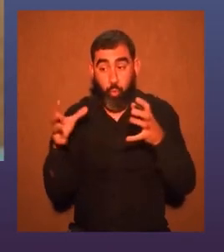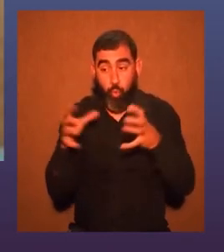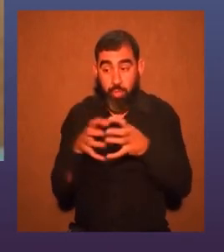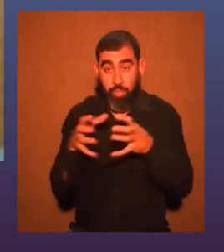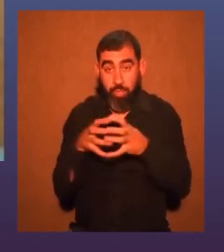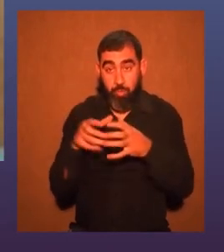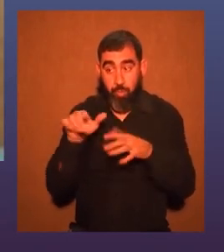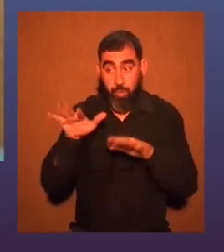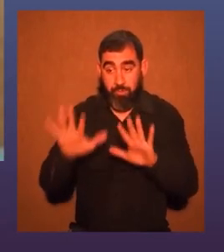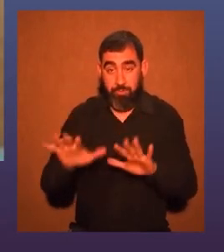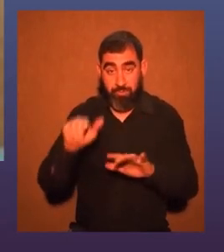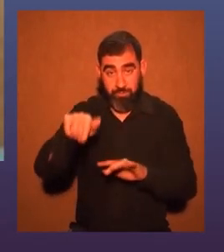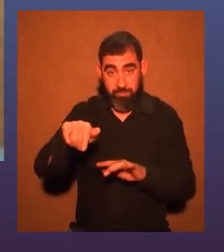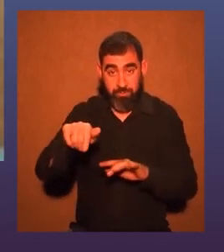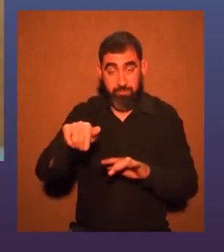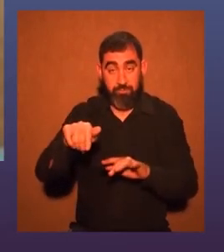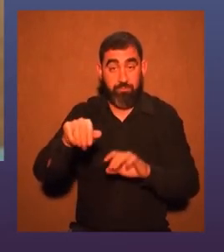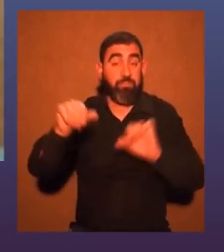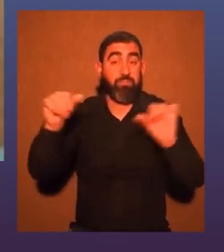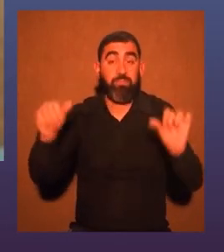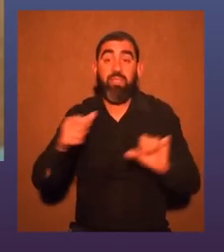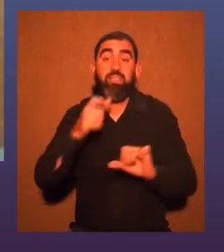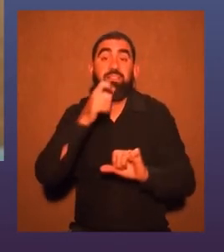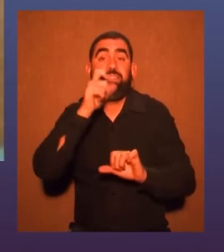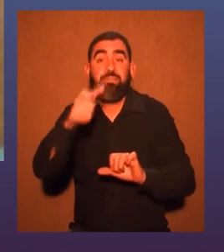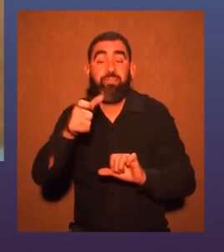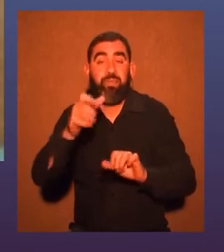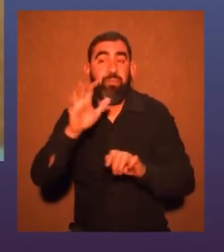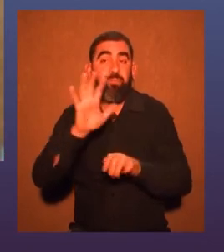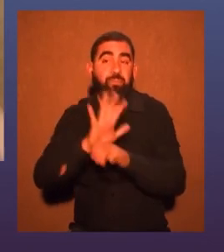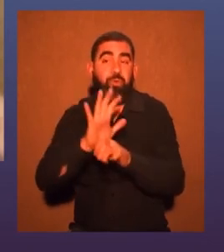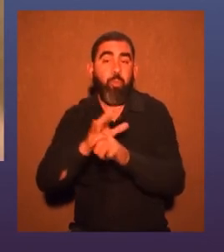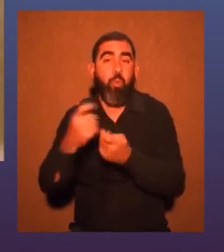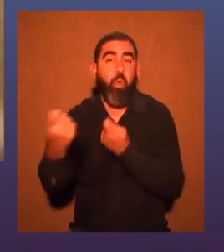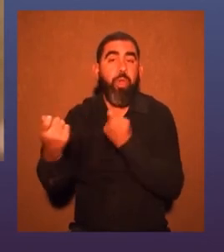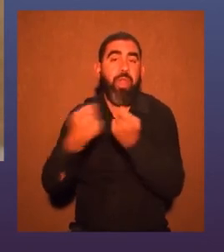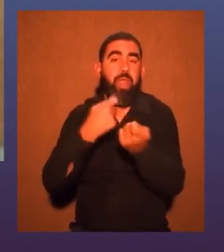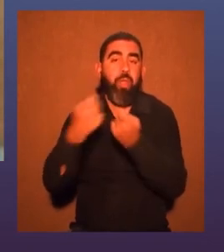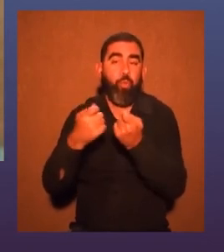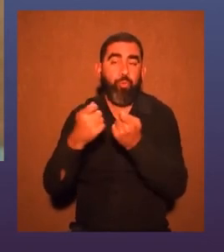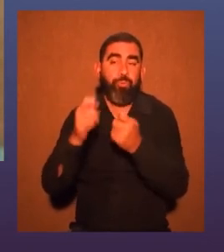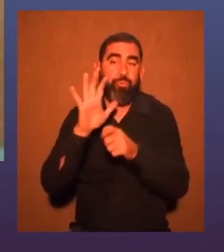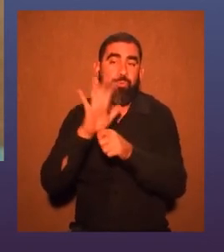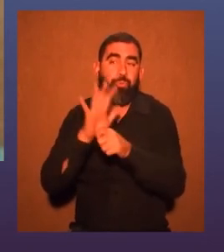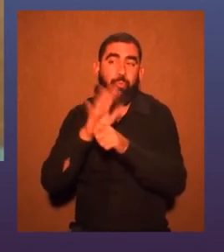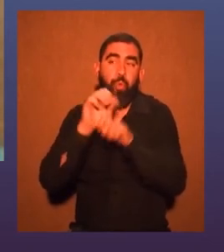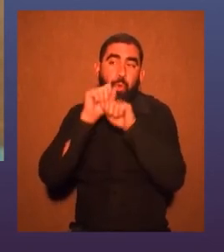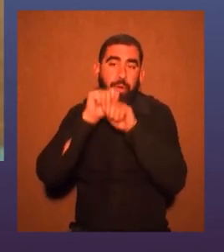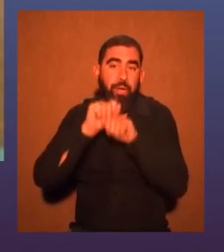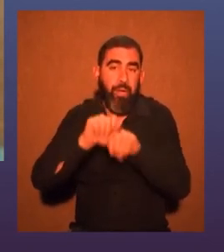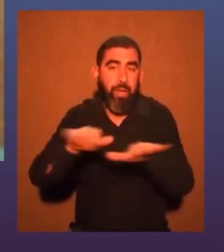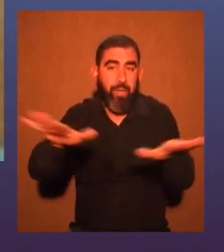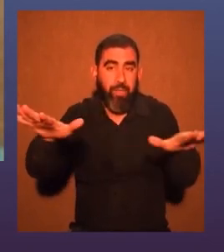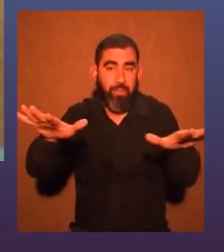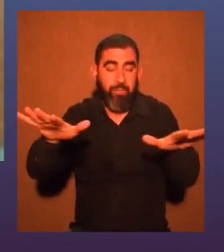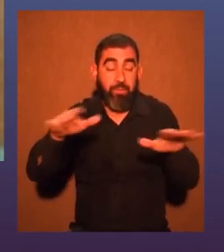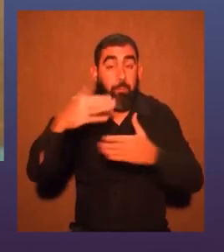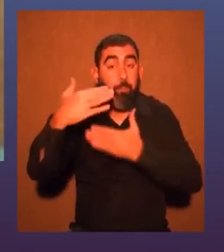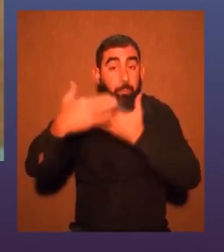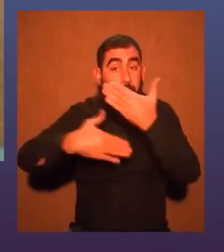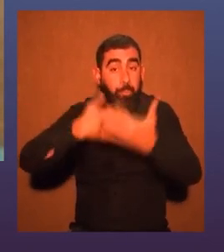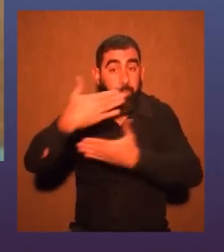este implica efectivamente como una negociación, es una red, ¿no? Nosotros, digamos, el